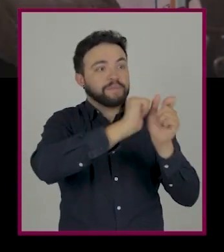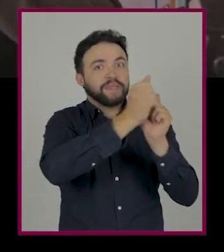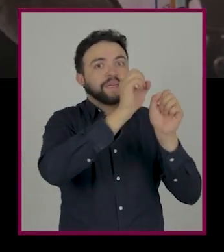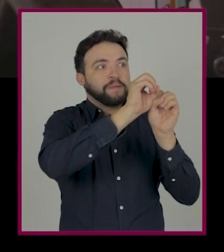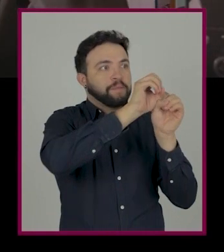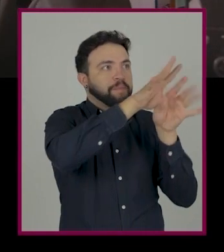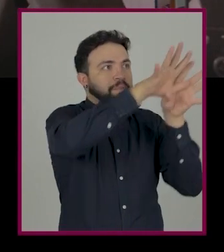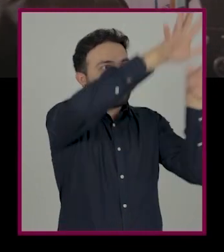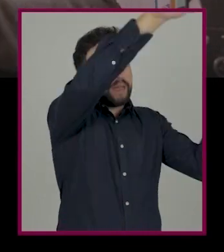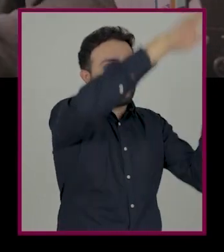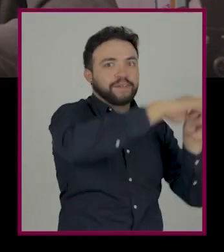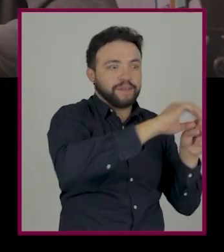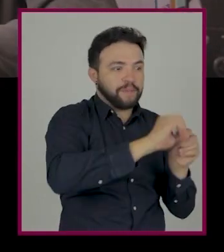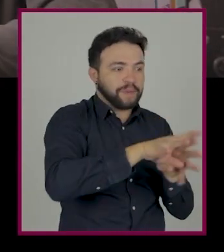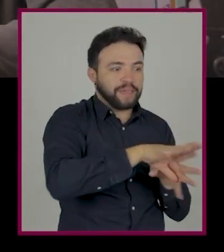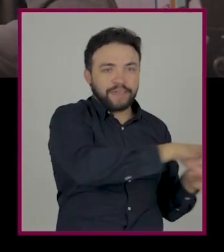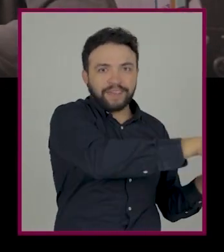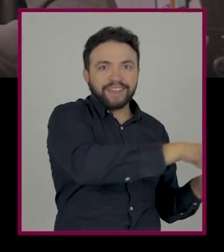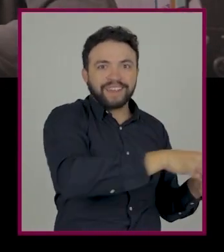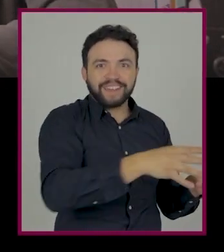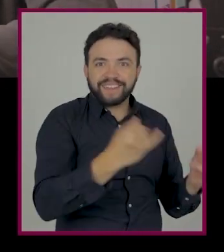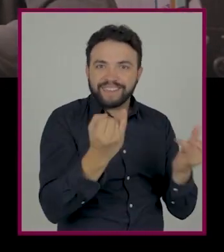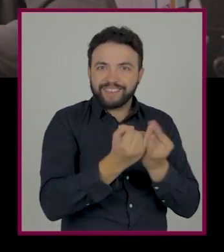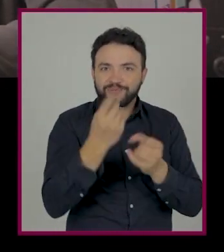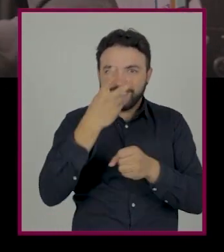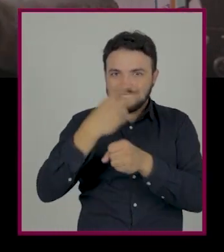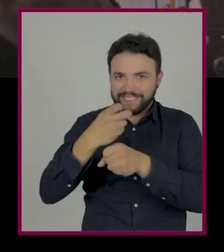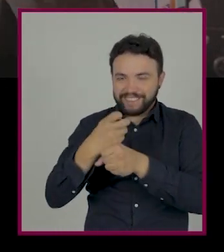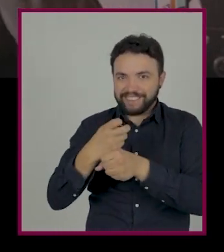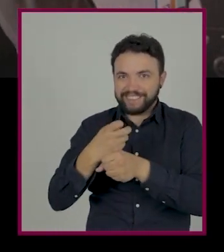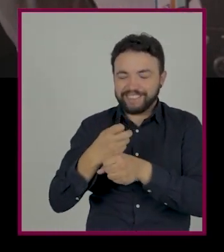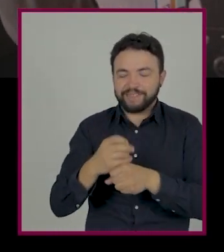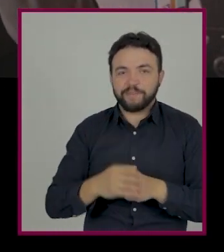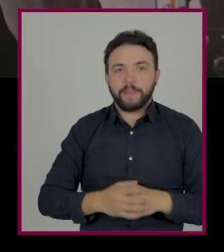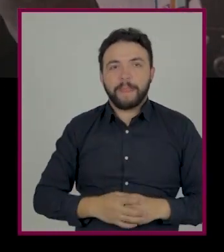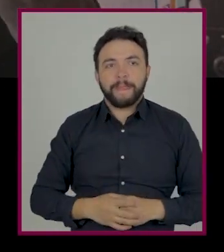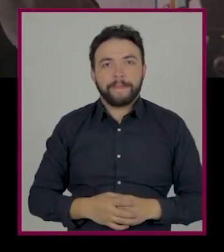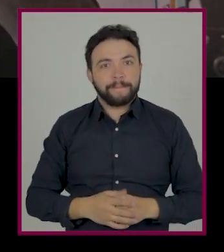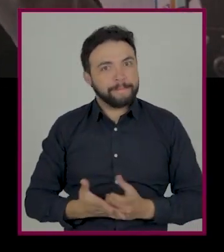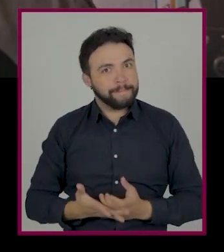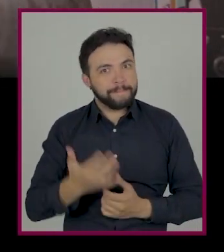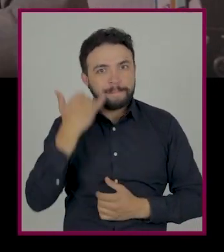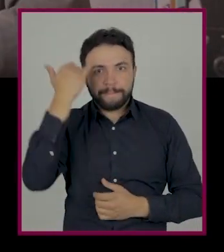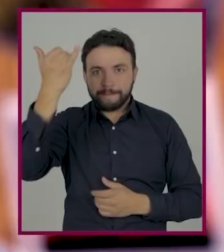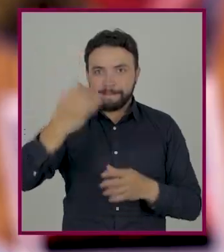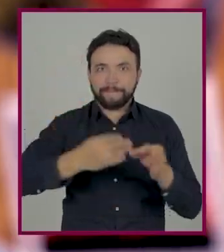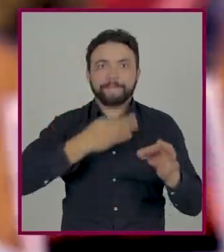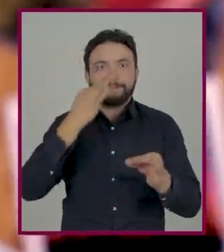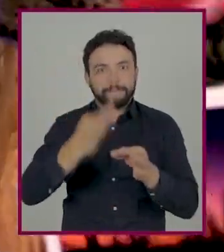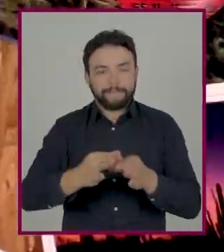ir desglosando cada etapa. ¡Ah, muchacho listo!